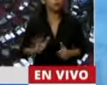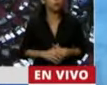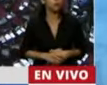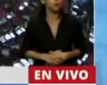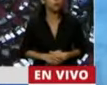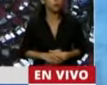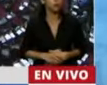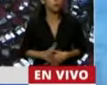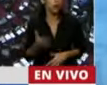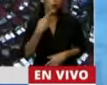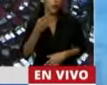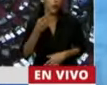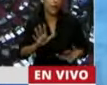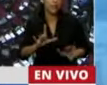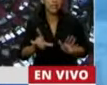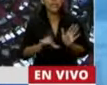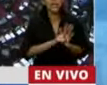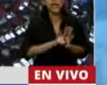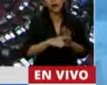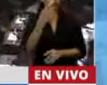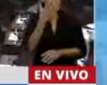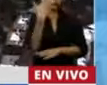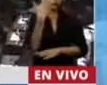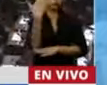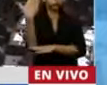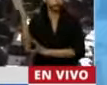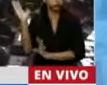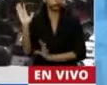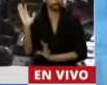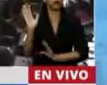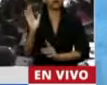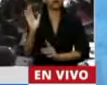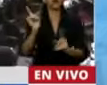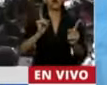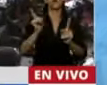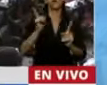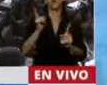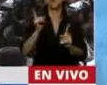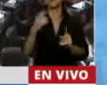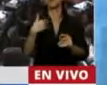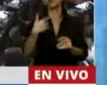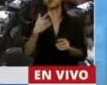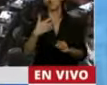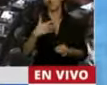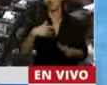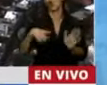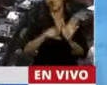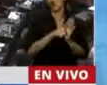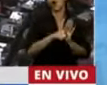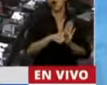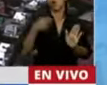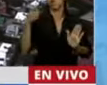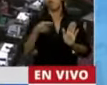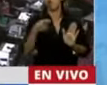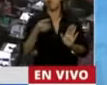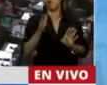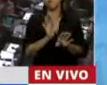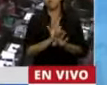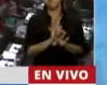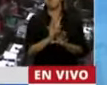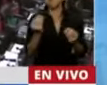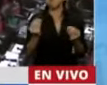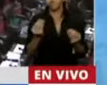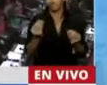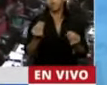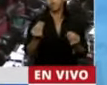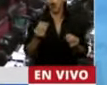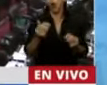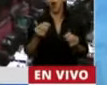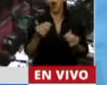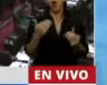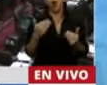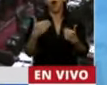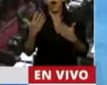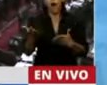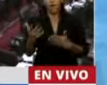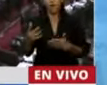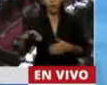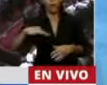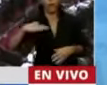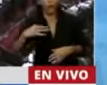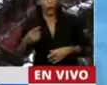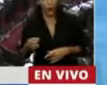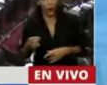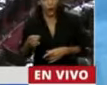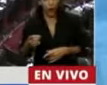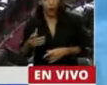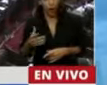la ley del aborto, a favor del aborto. Que quienes se oponen a esta ley son los que están a favor de la vida. Yo estoy a favor de la vida, señor presidente.